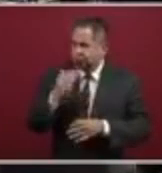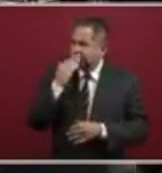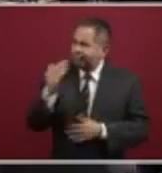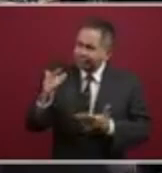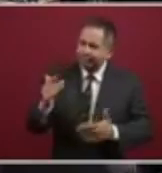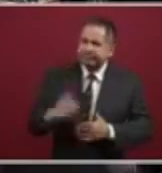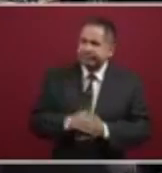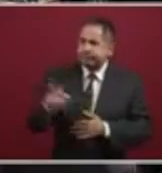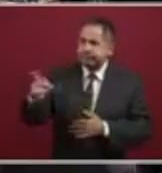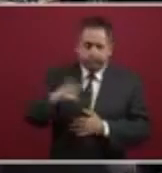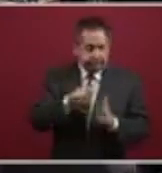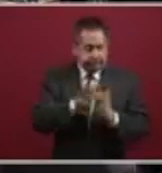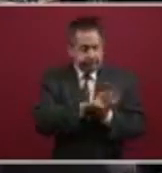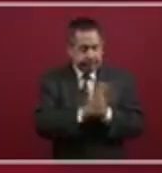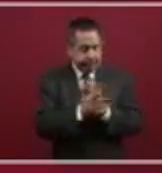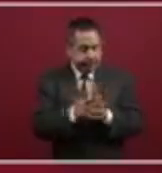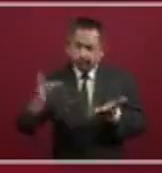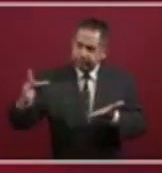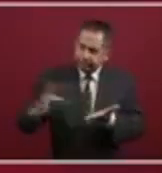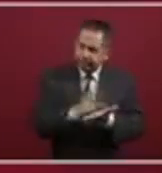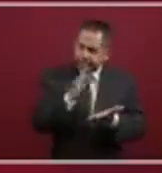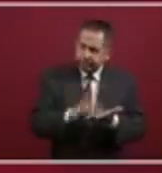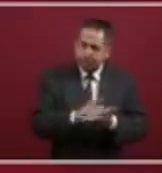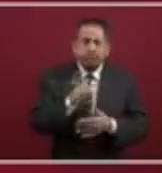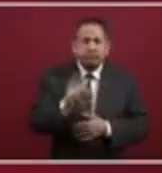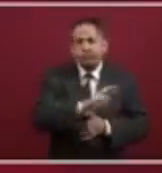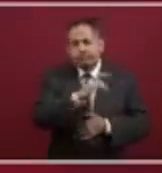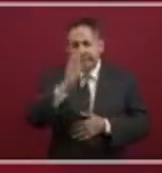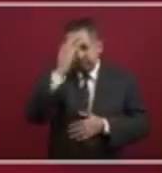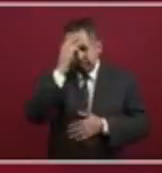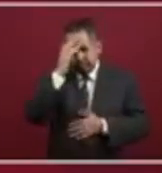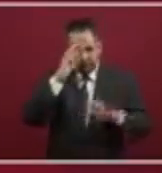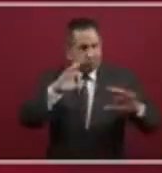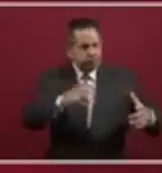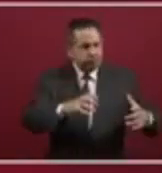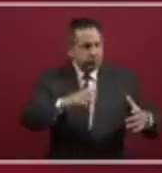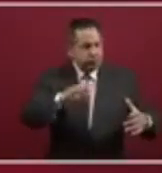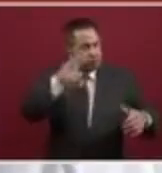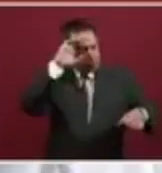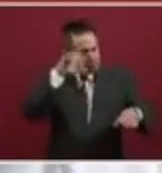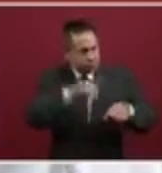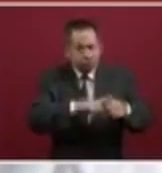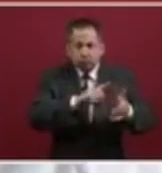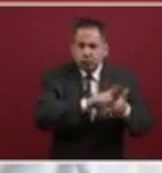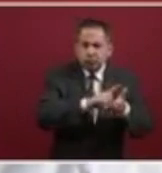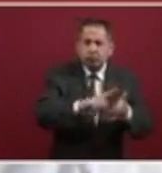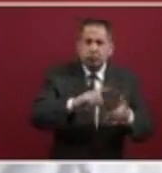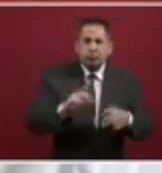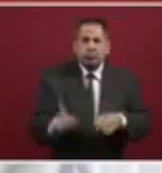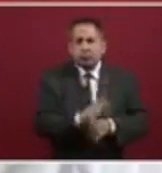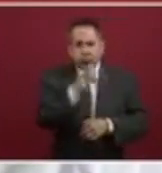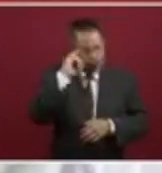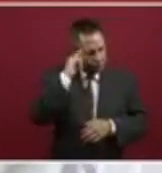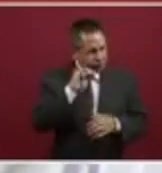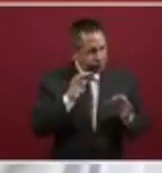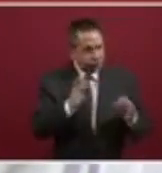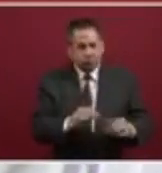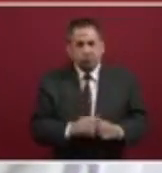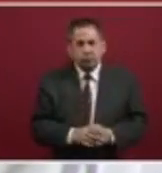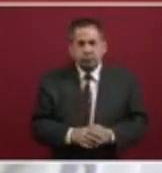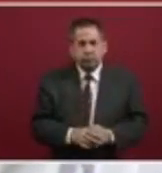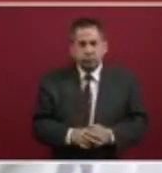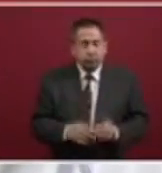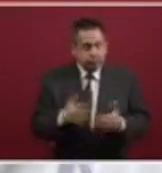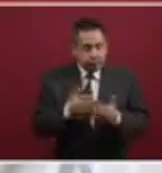reforma constitucional para el reconocimiento de la cultura y derechos de nuestros pueblos indígenas. Hoy